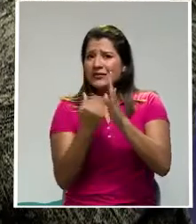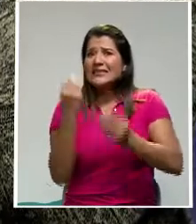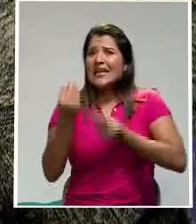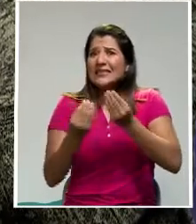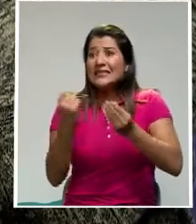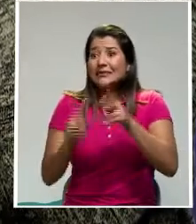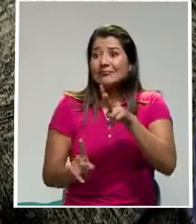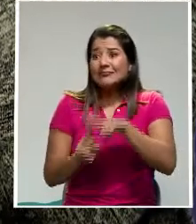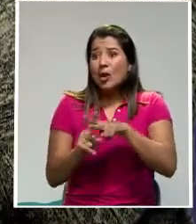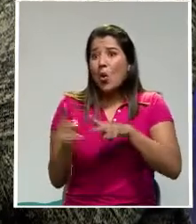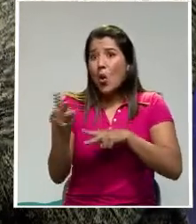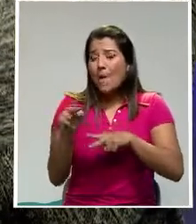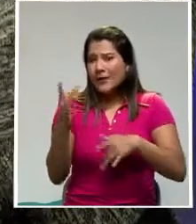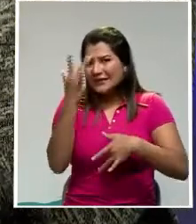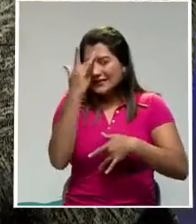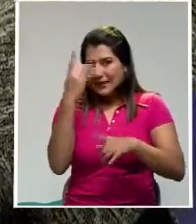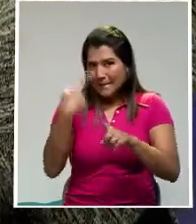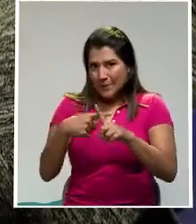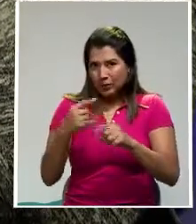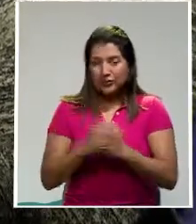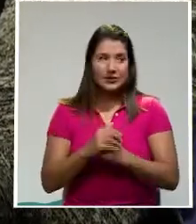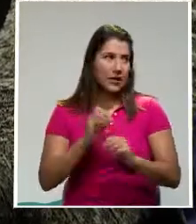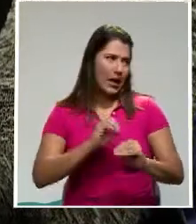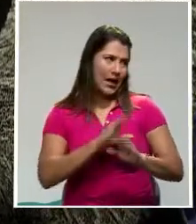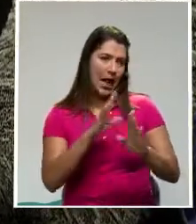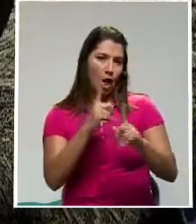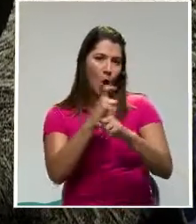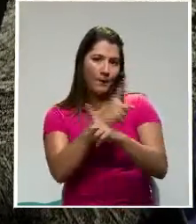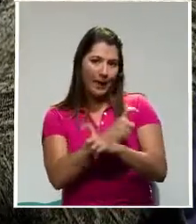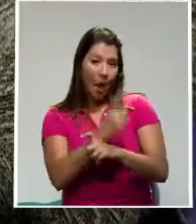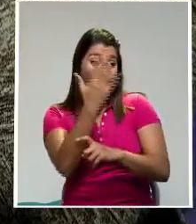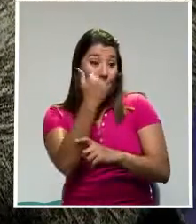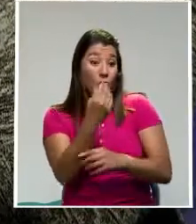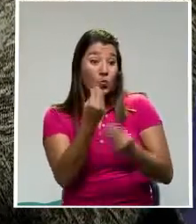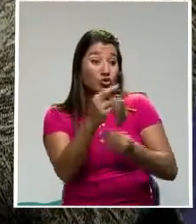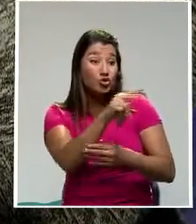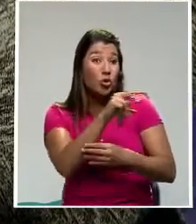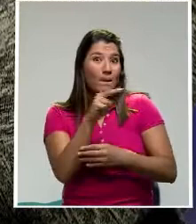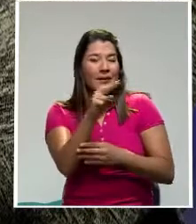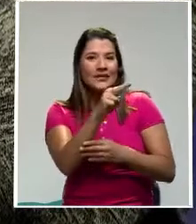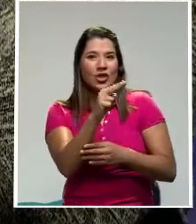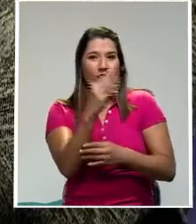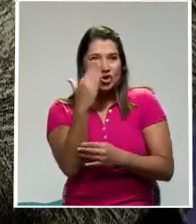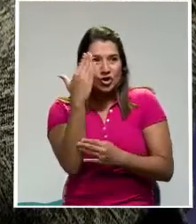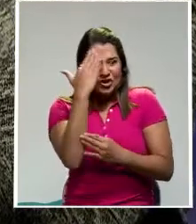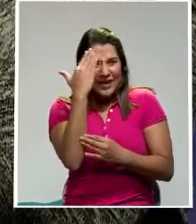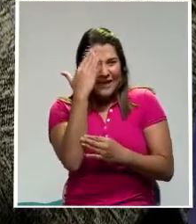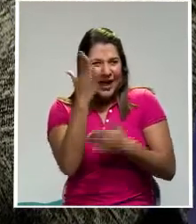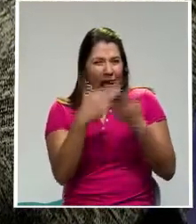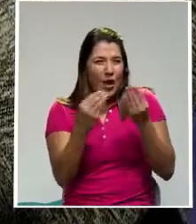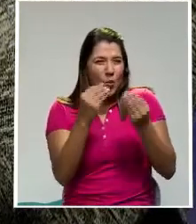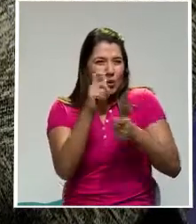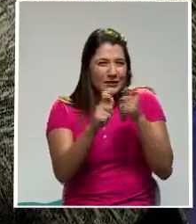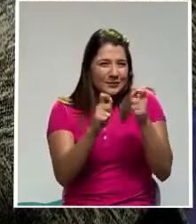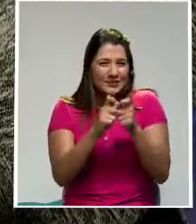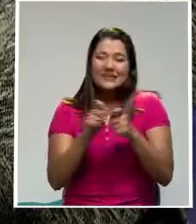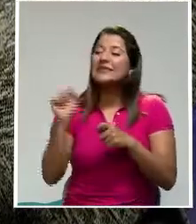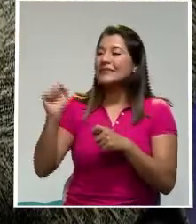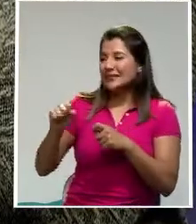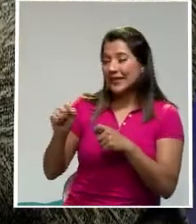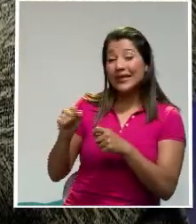Entonces sí. Claro, muy complicado porque hay gente que tiene un saber específico. Exactamente. Es personal muy